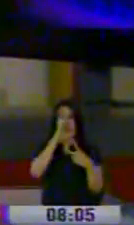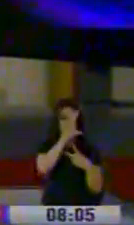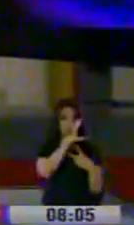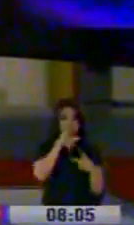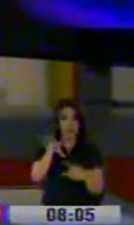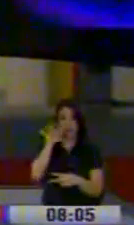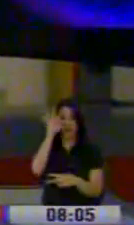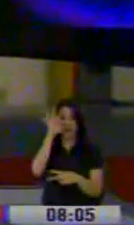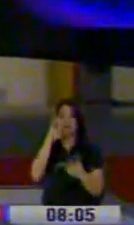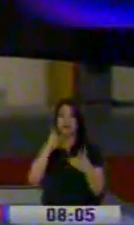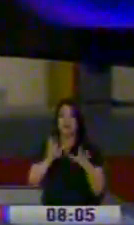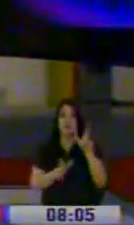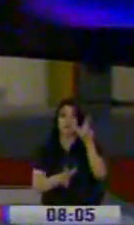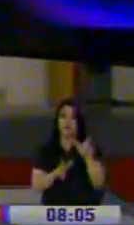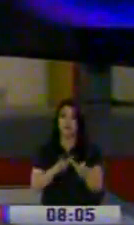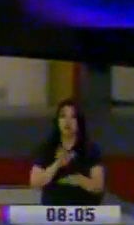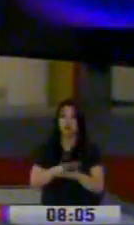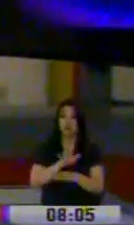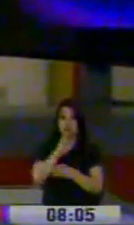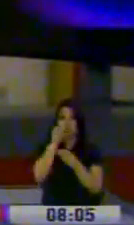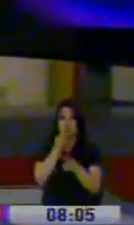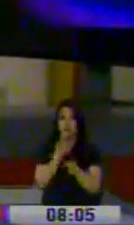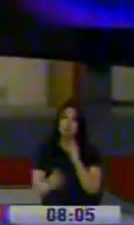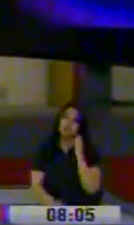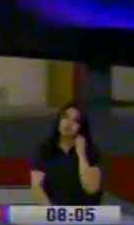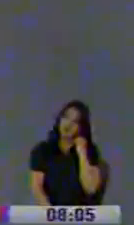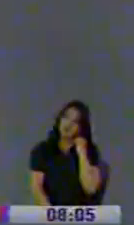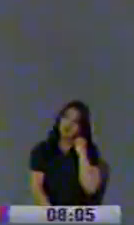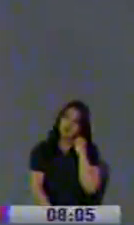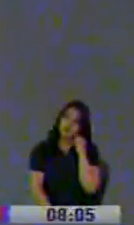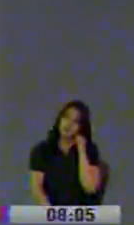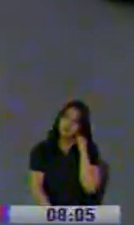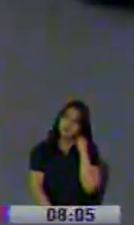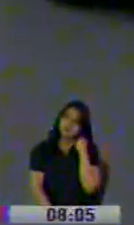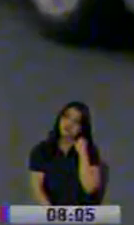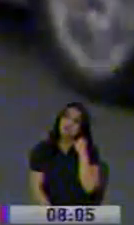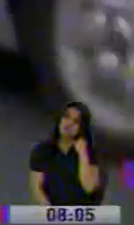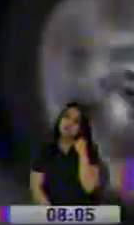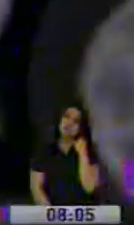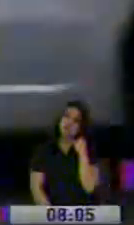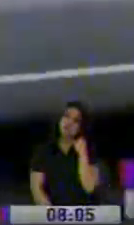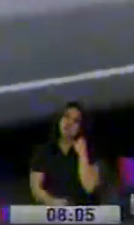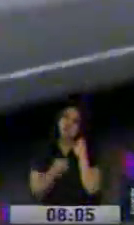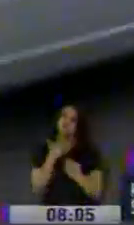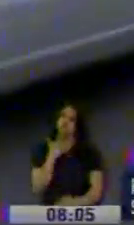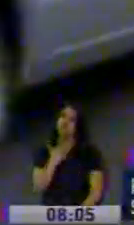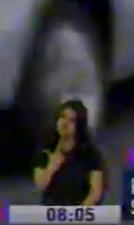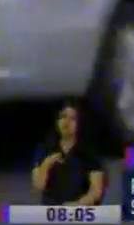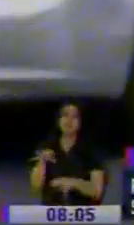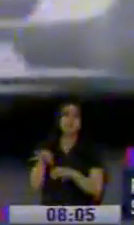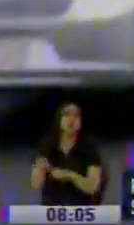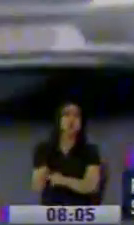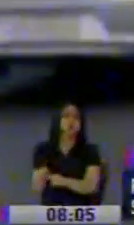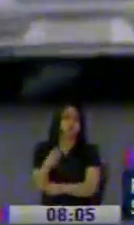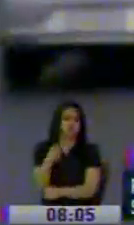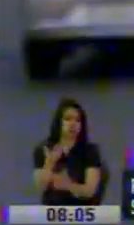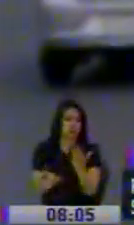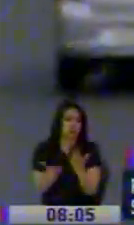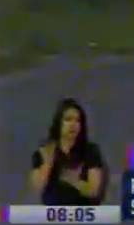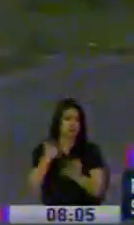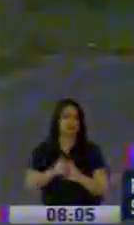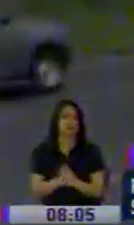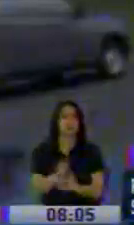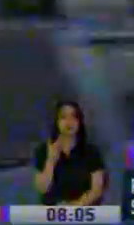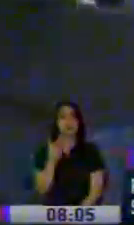de los afectados. Esta historia, preste la atención. Es un caso donde aparentemente hubo secuestro express. En un inicio, los